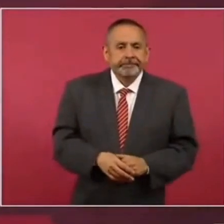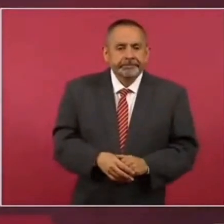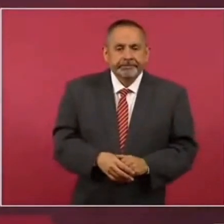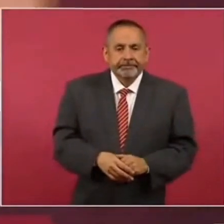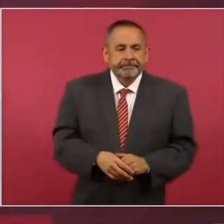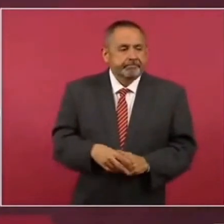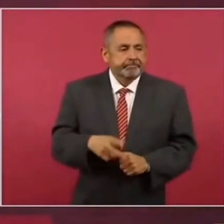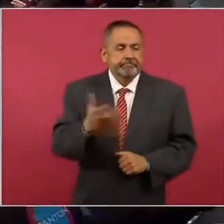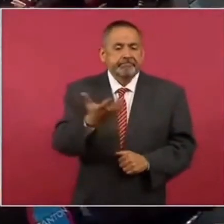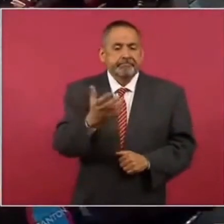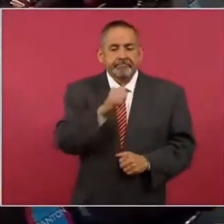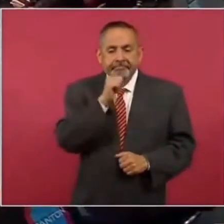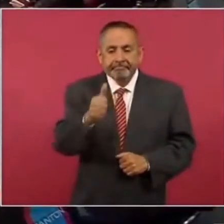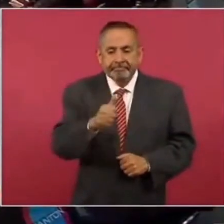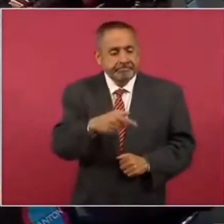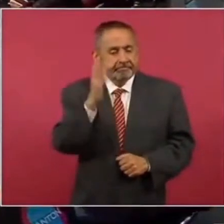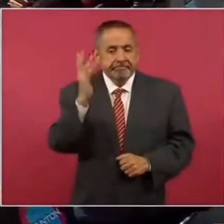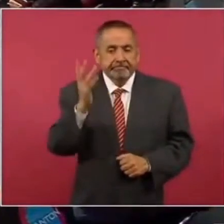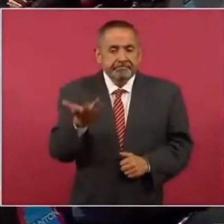no hacen nada.